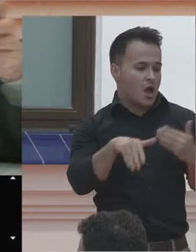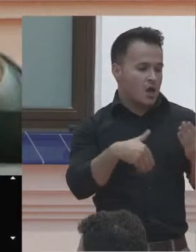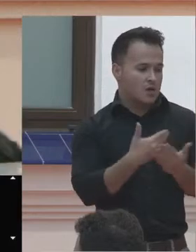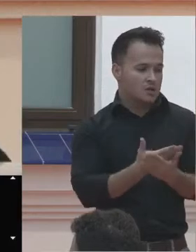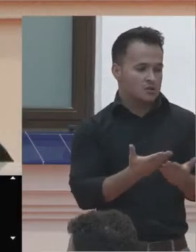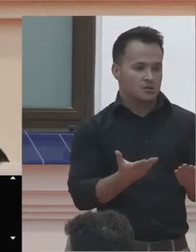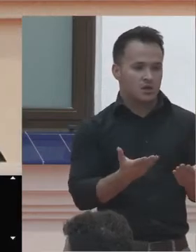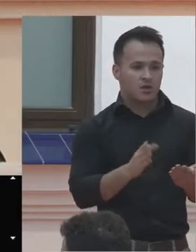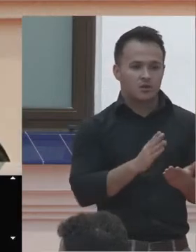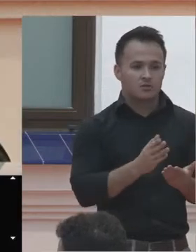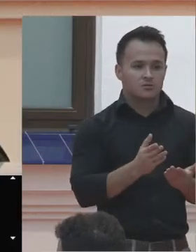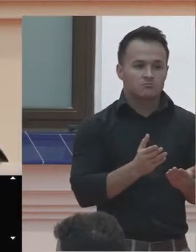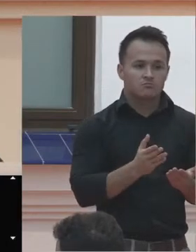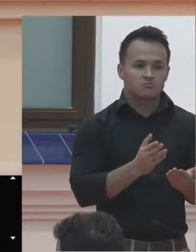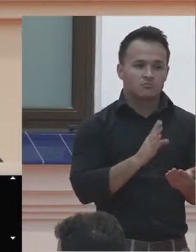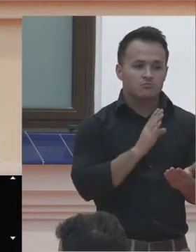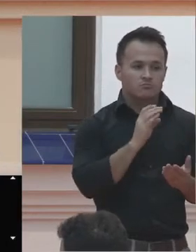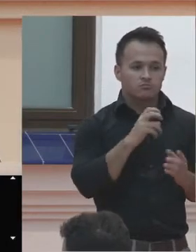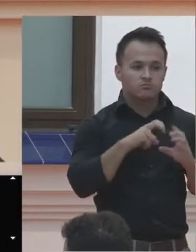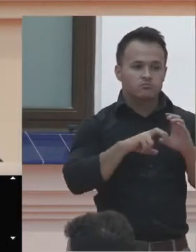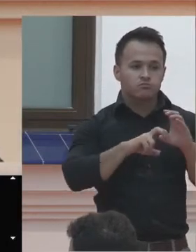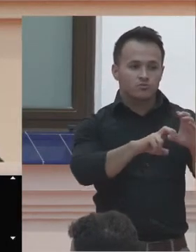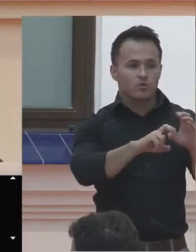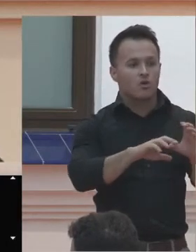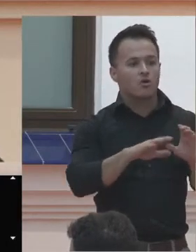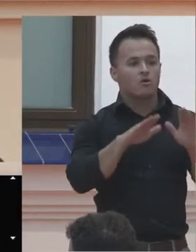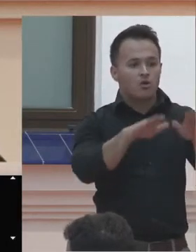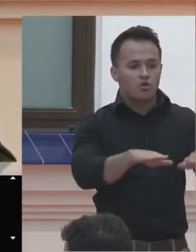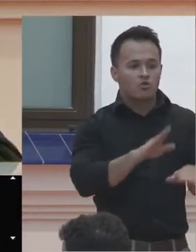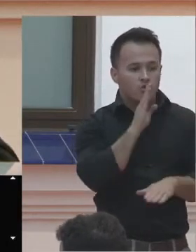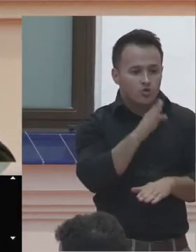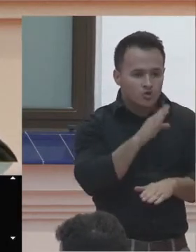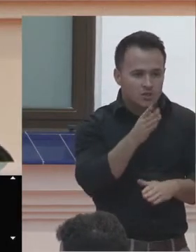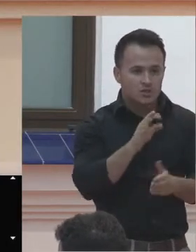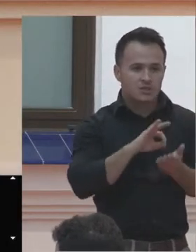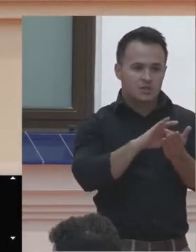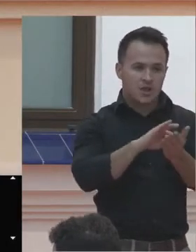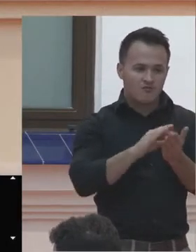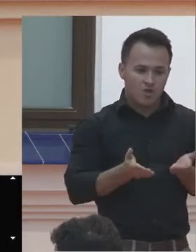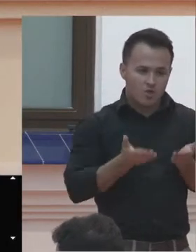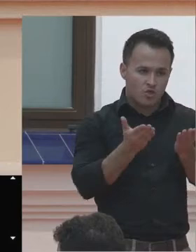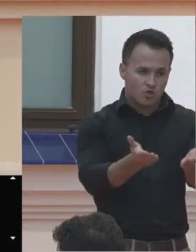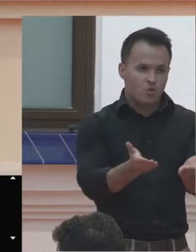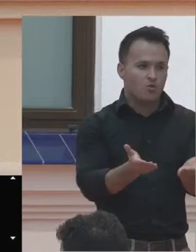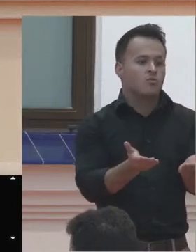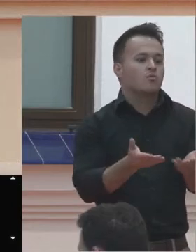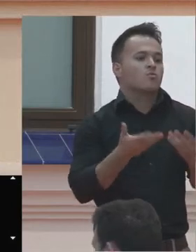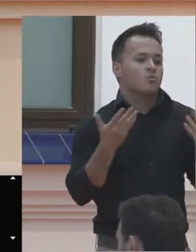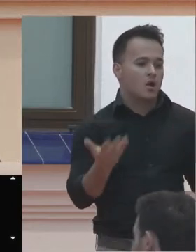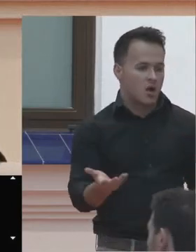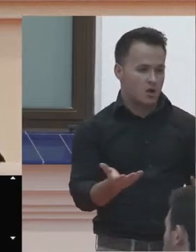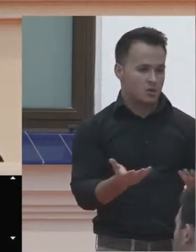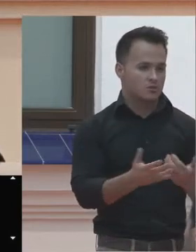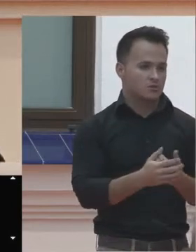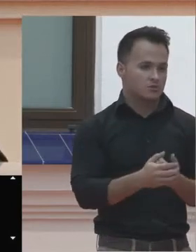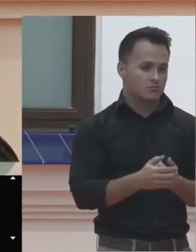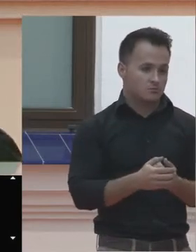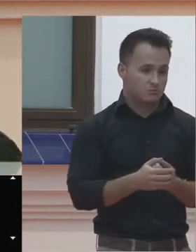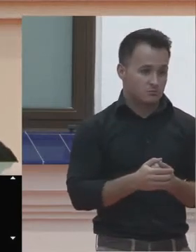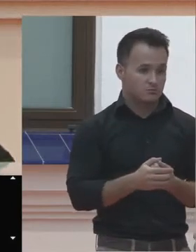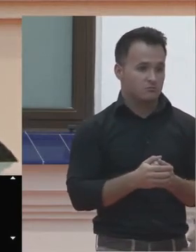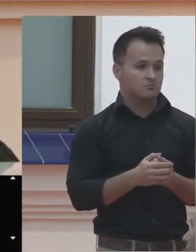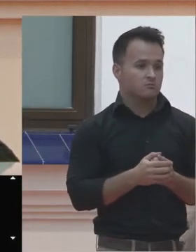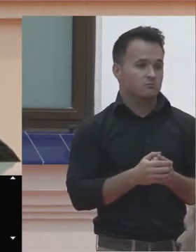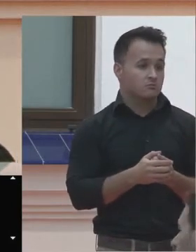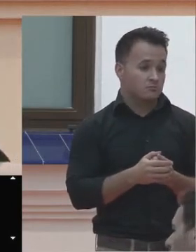dónde van a poder ir, qué servicios de atención al usuario, al viajero con movilidad reducida tienen, y eso es una labor